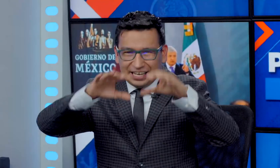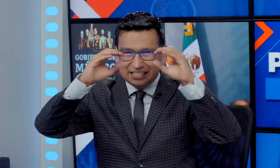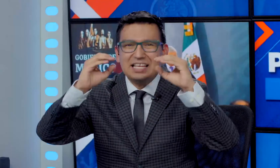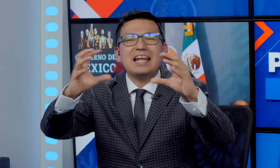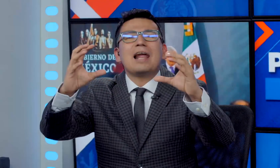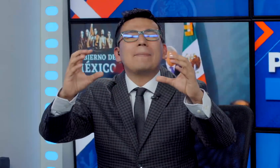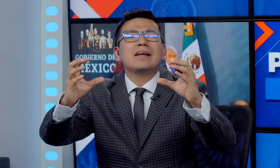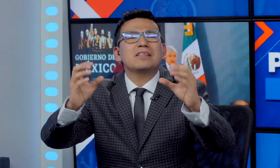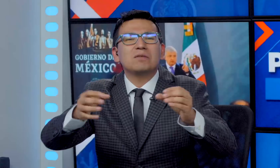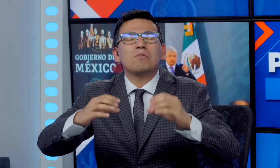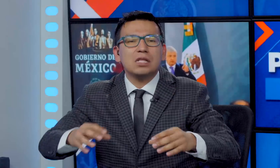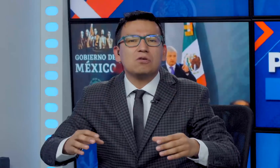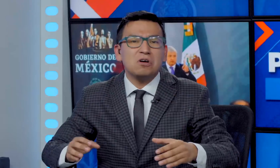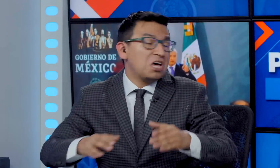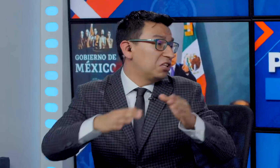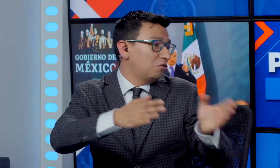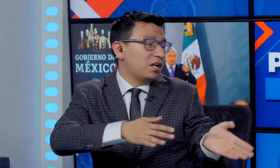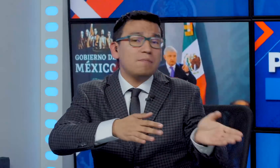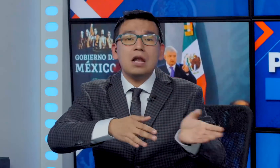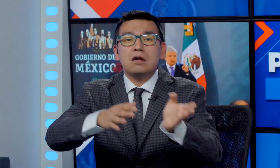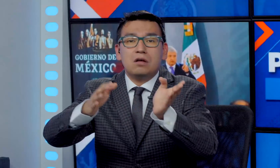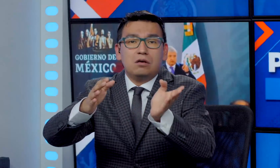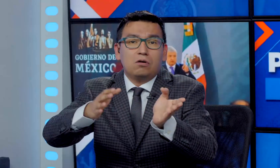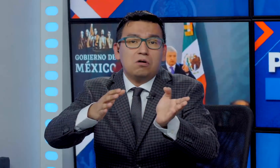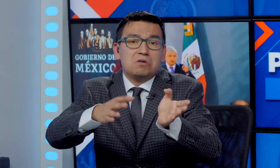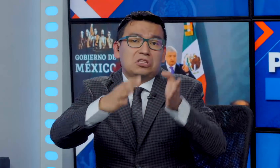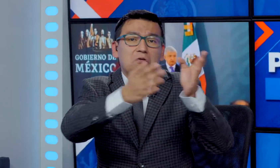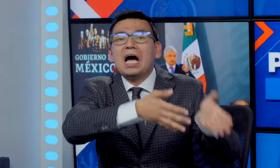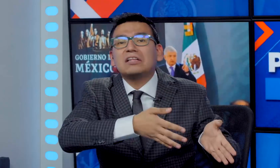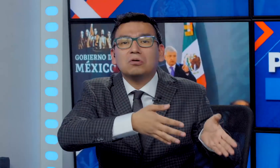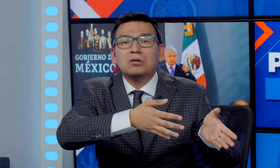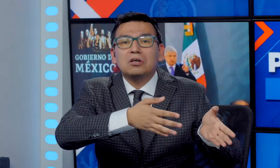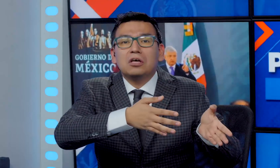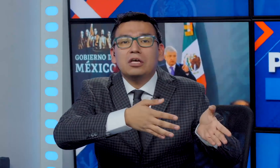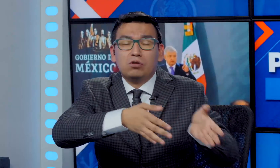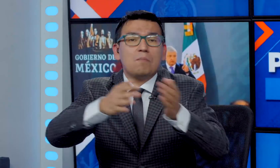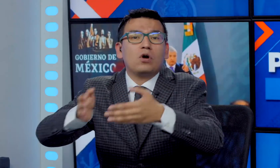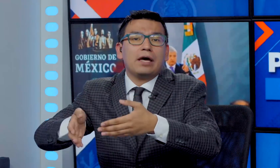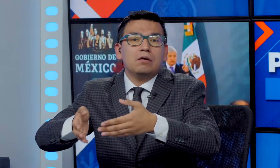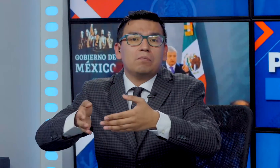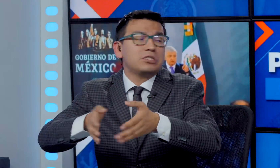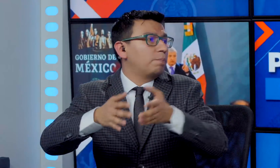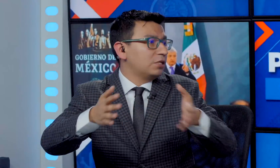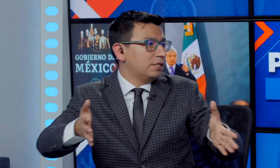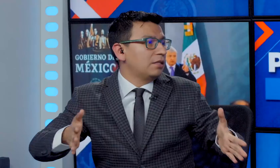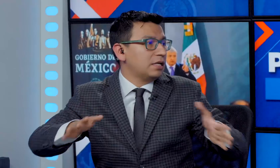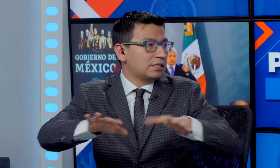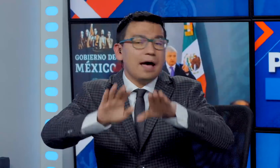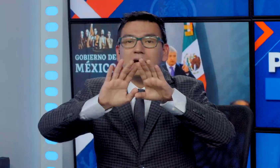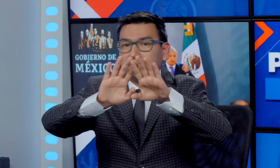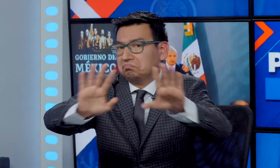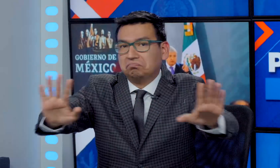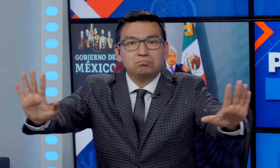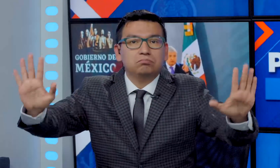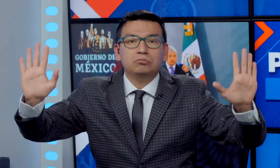causas que están a la par en este momento. Entre un animal, ¿oh? Entre un gato y una mujer, pues el presidente